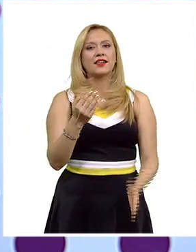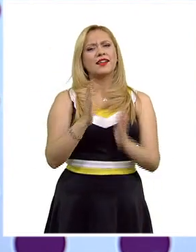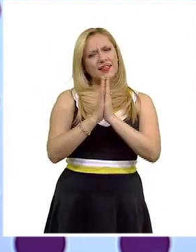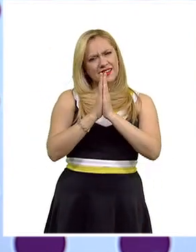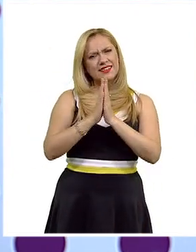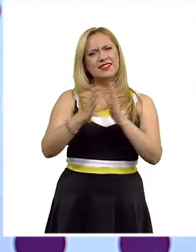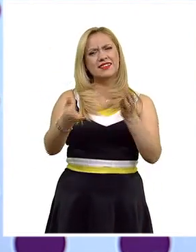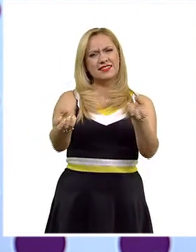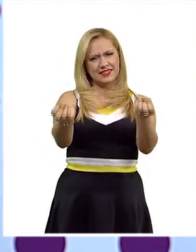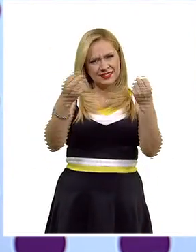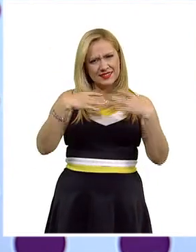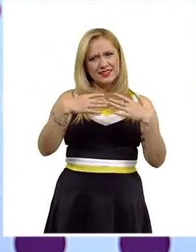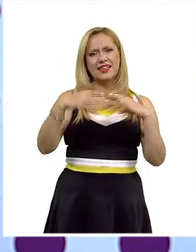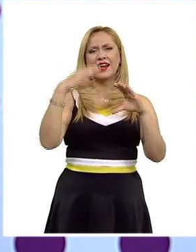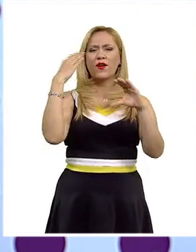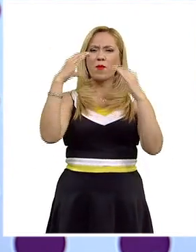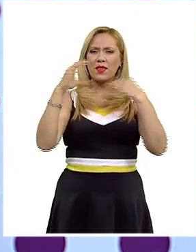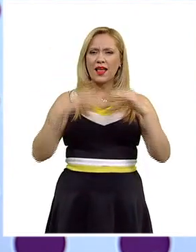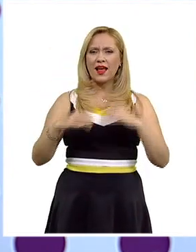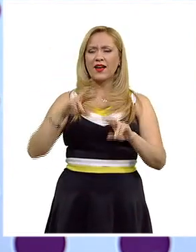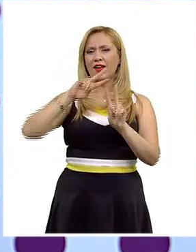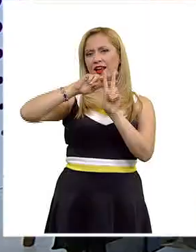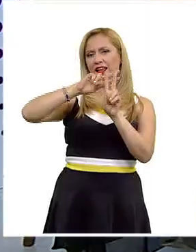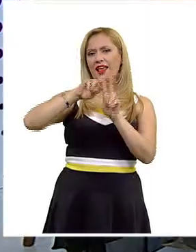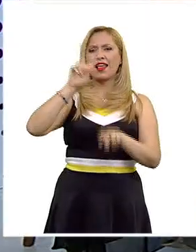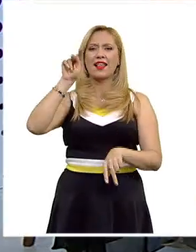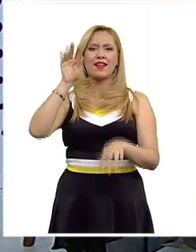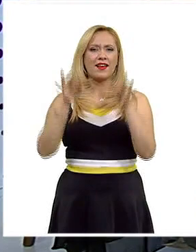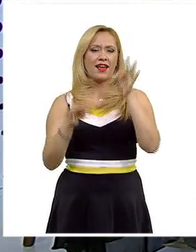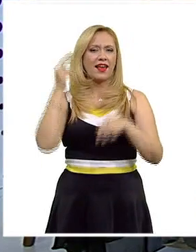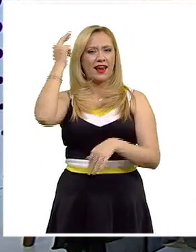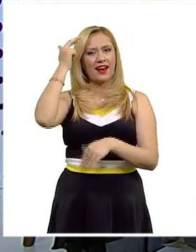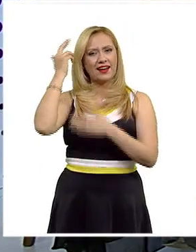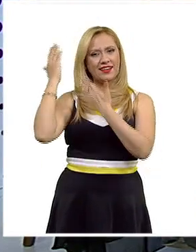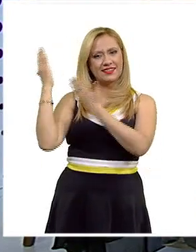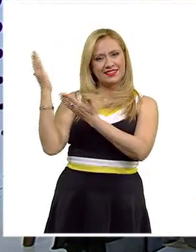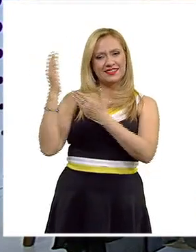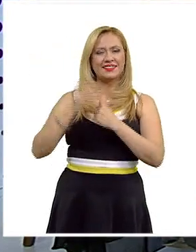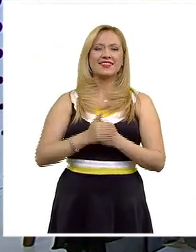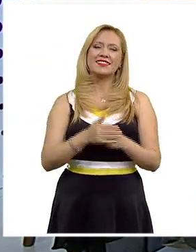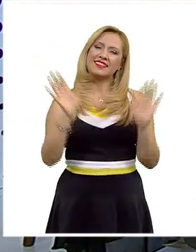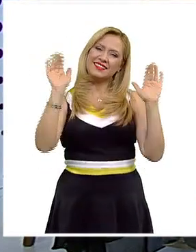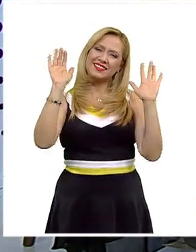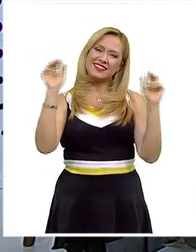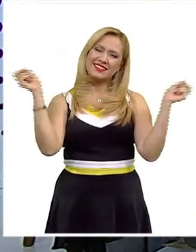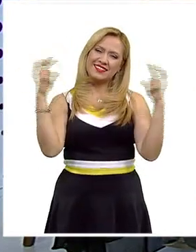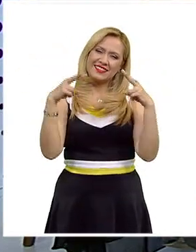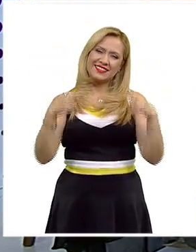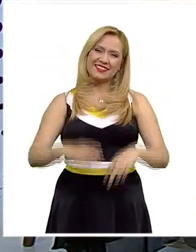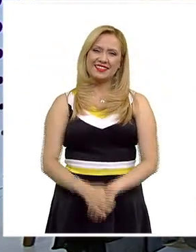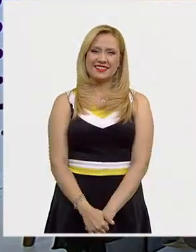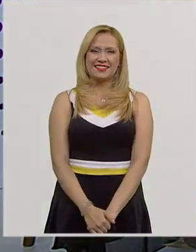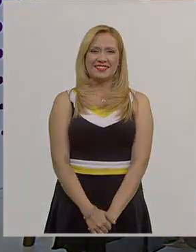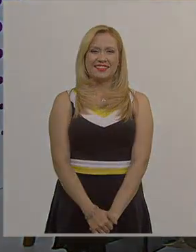sus comentarios a #JusticiaTV y a mi cuenta de Twitter, rniembro1. Que estén muy bien, muchas gracias.